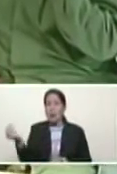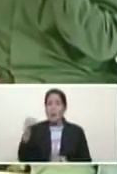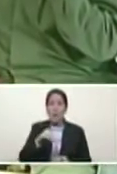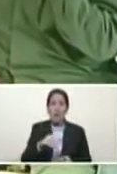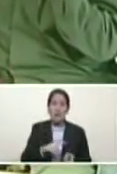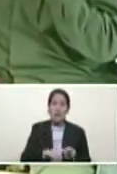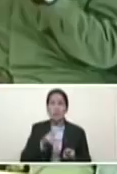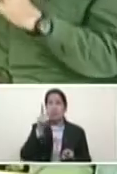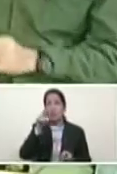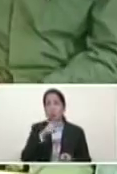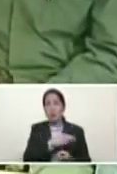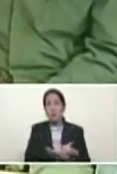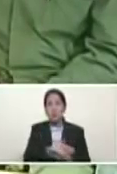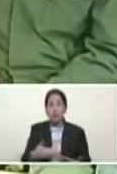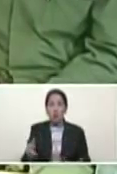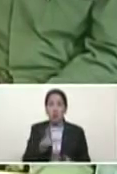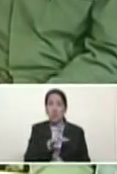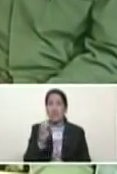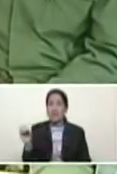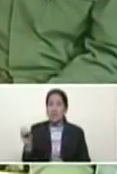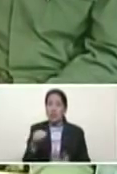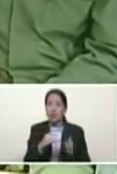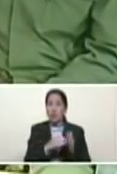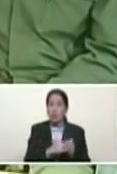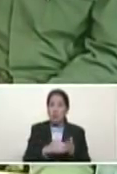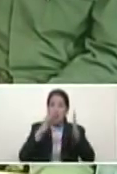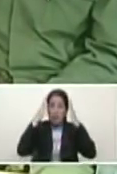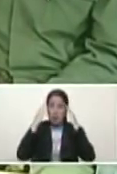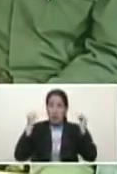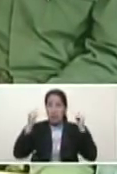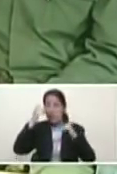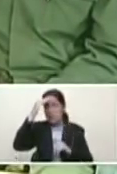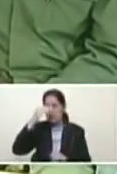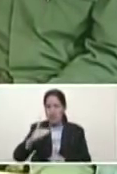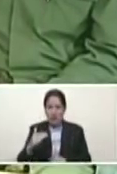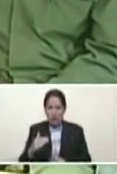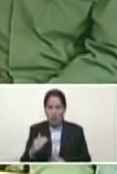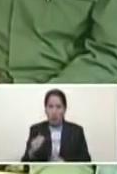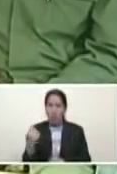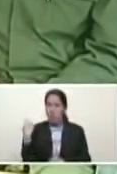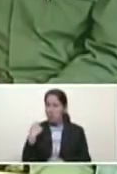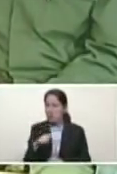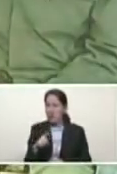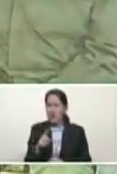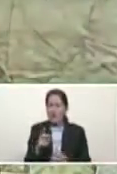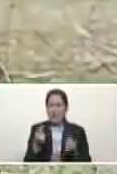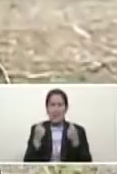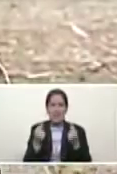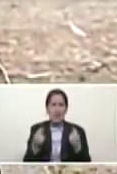2.300.000 milicianos, es un complemento único que no lo tiene ningún ejército de este mundo.